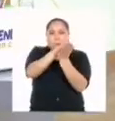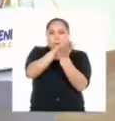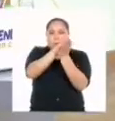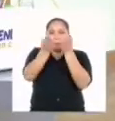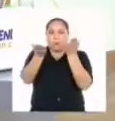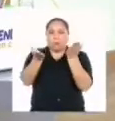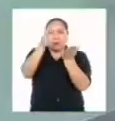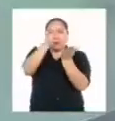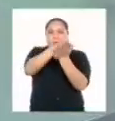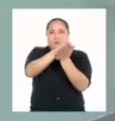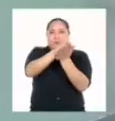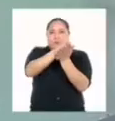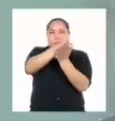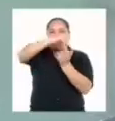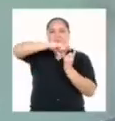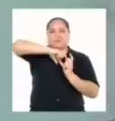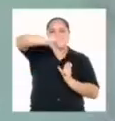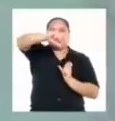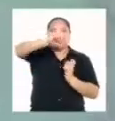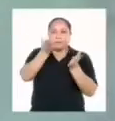la mitad para formar un rectángulo.